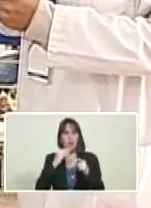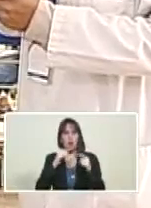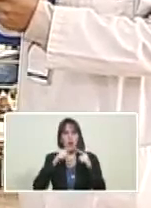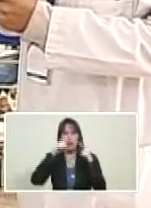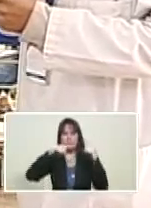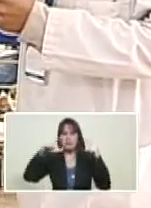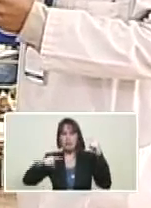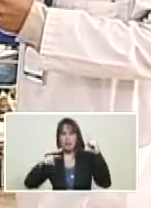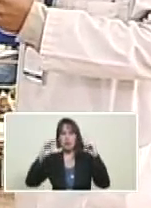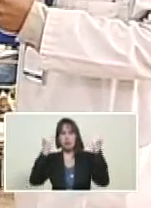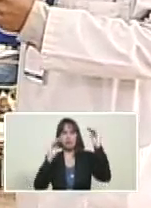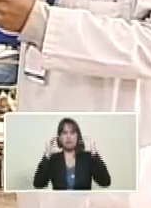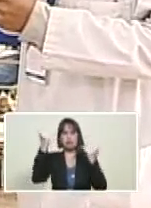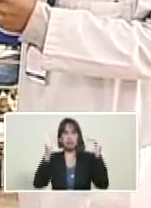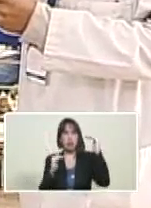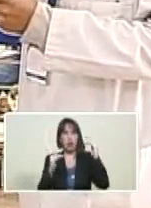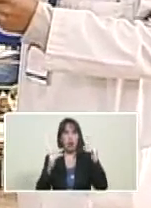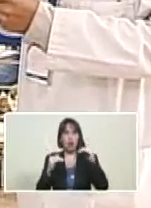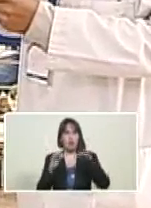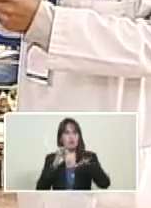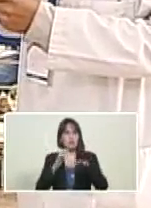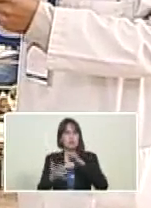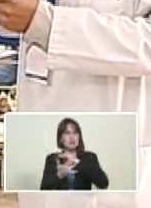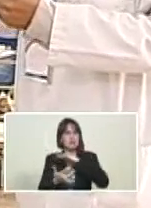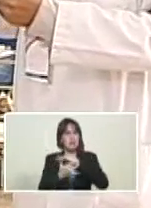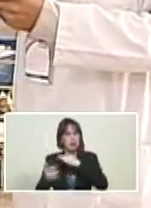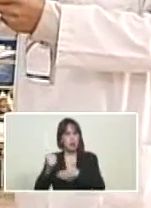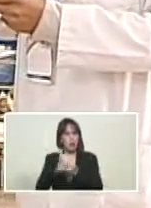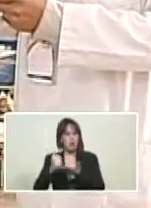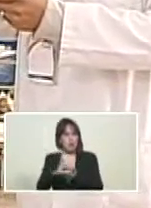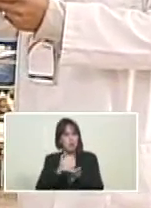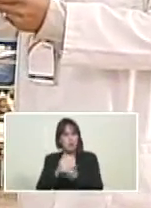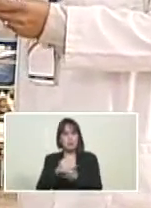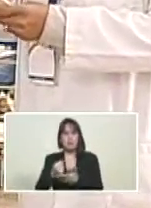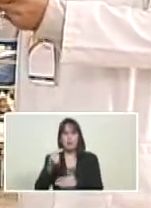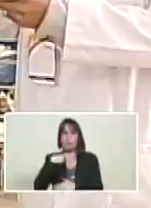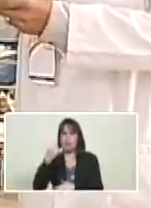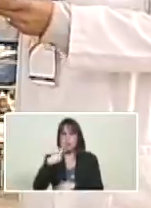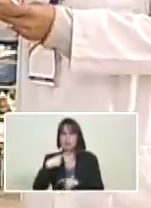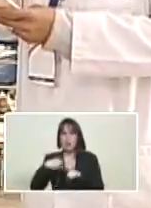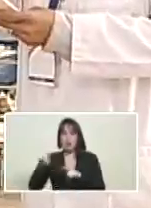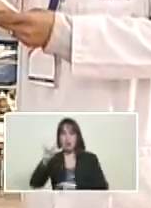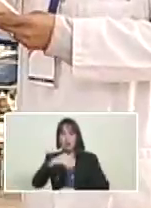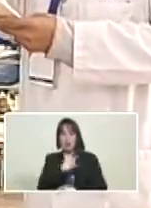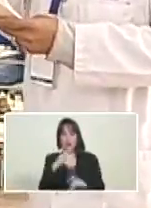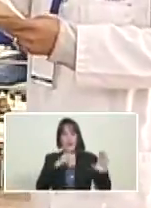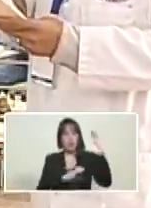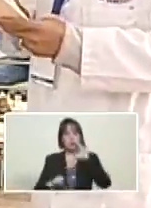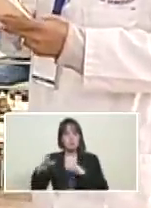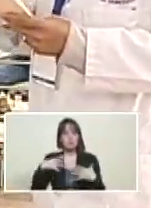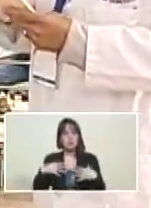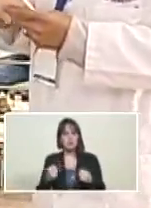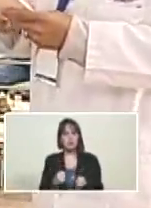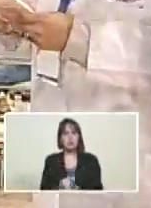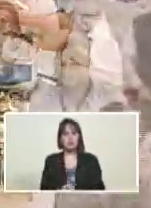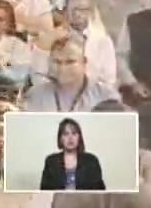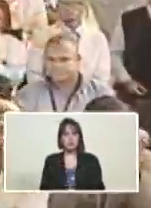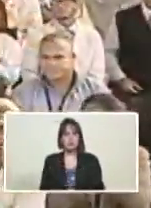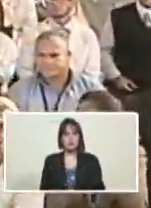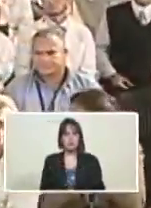salud, técnicos en electromedicina, farmacia, entre otros, a través de nuestra Universidad de la Ciencia de la Salud.